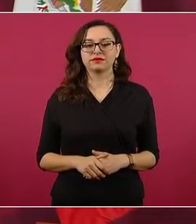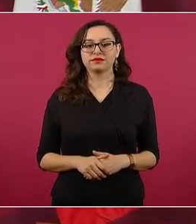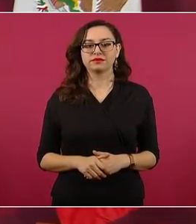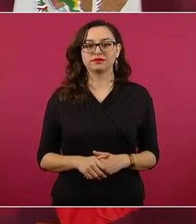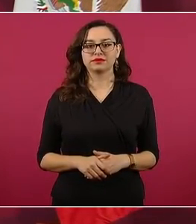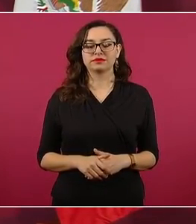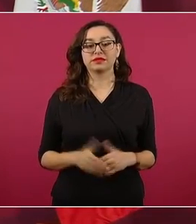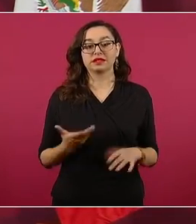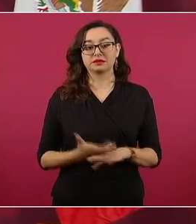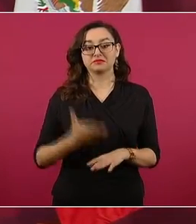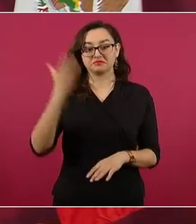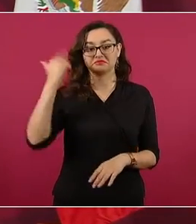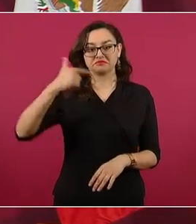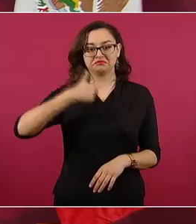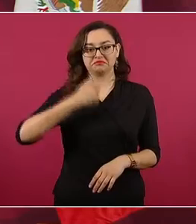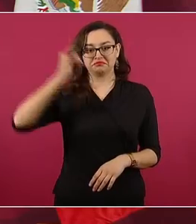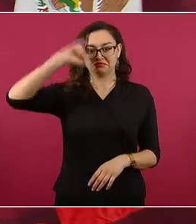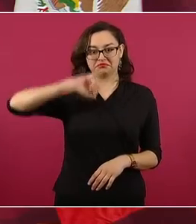cuando el desafuero